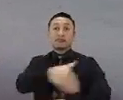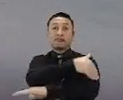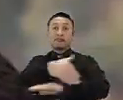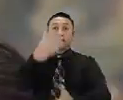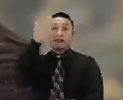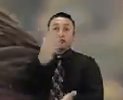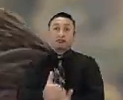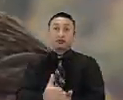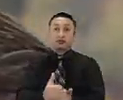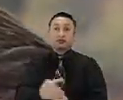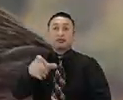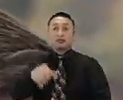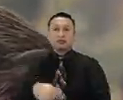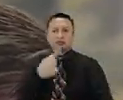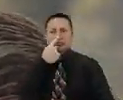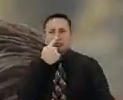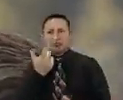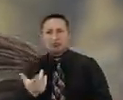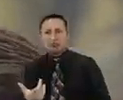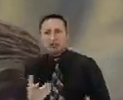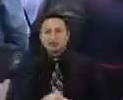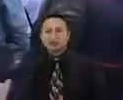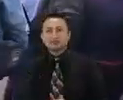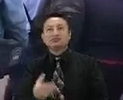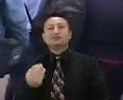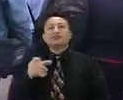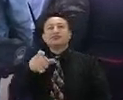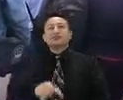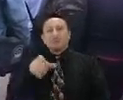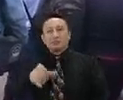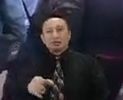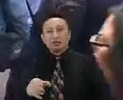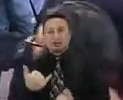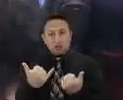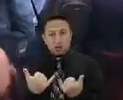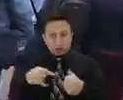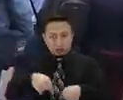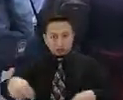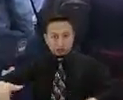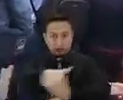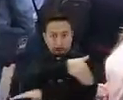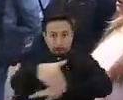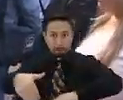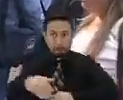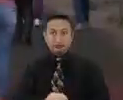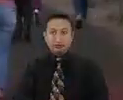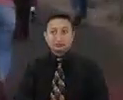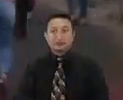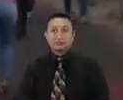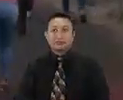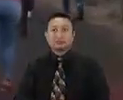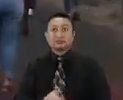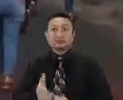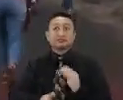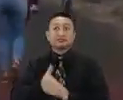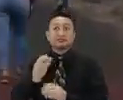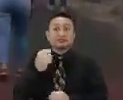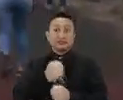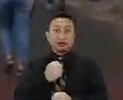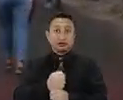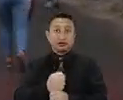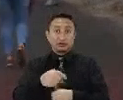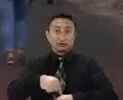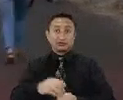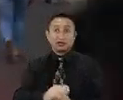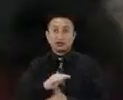no faltaron las personas curiosas. Cientos de ciudadanos que por esas horas transitaban por la avenida Pichincha, camino a sus trabajos.